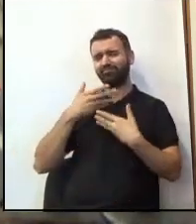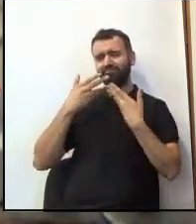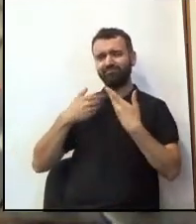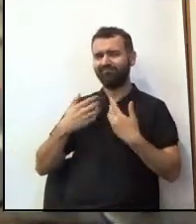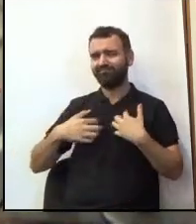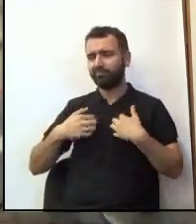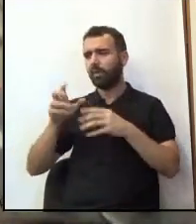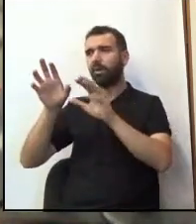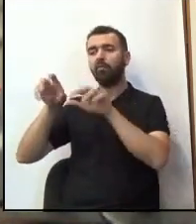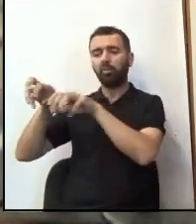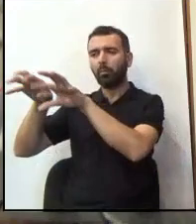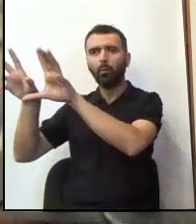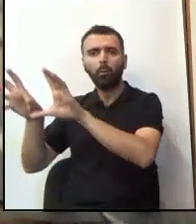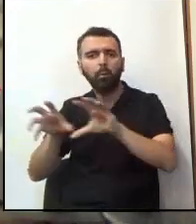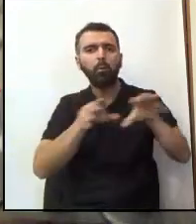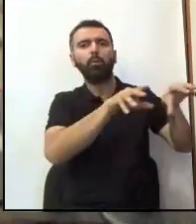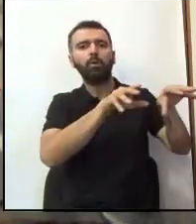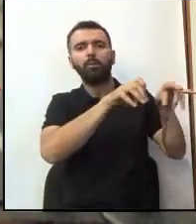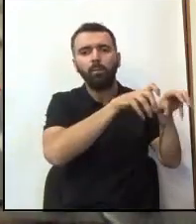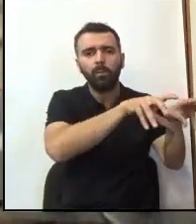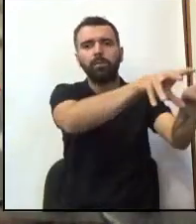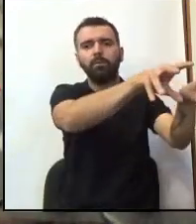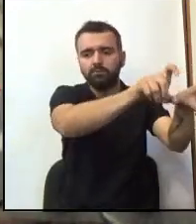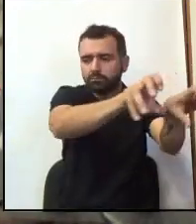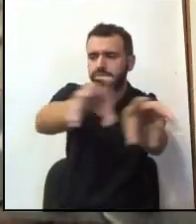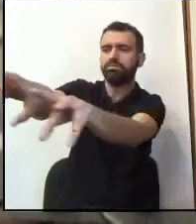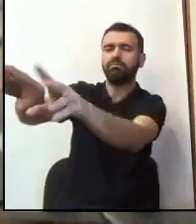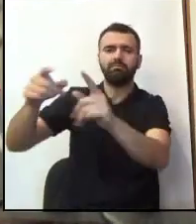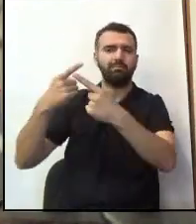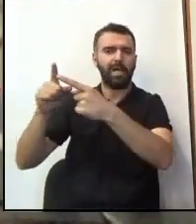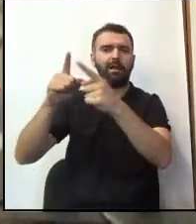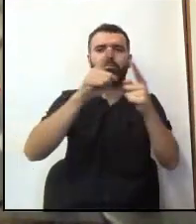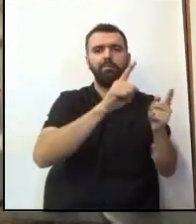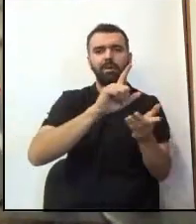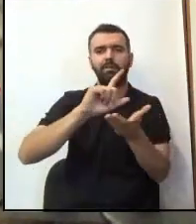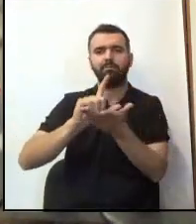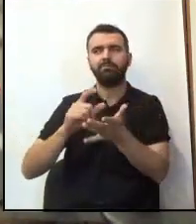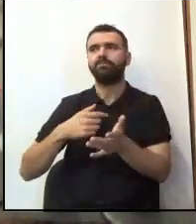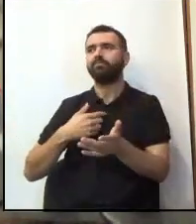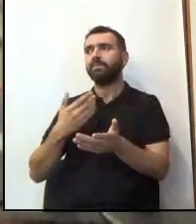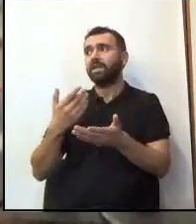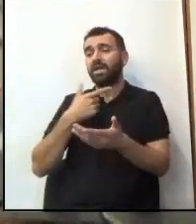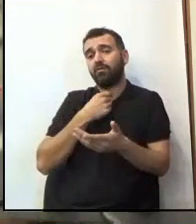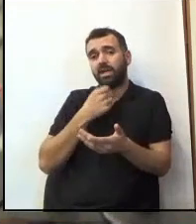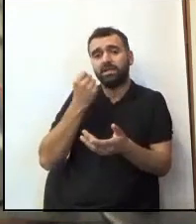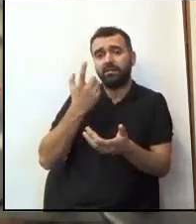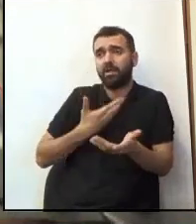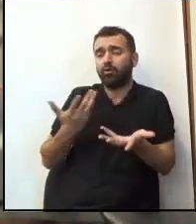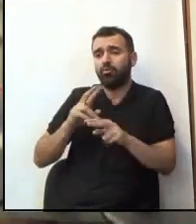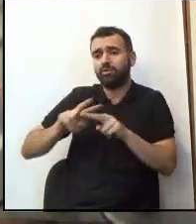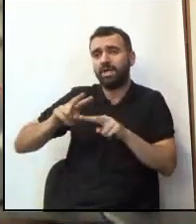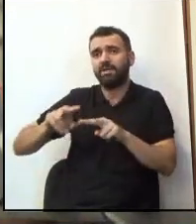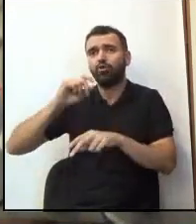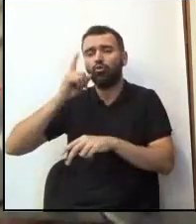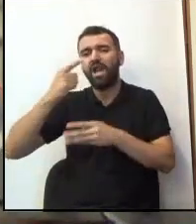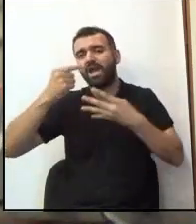se van moviendo también. Entonces, me gustaría tener respuestas prontas acerca de la forma en que se ha procedido, saber cuáles son las